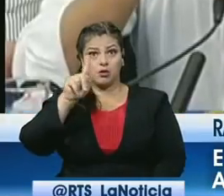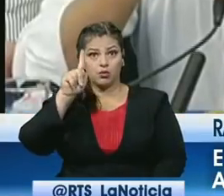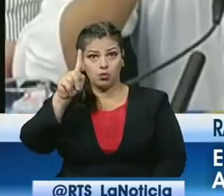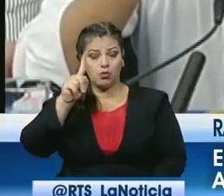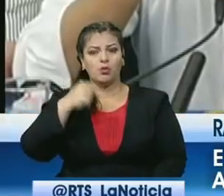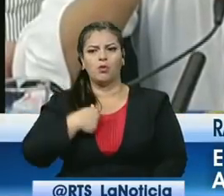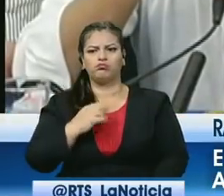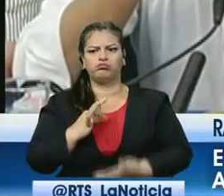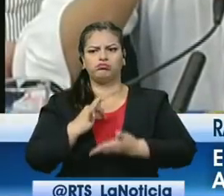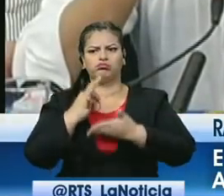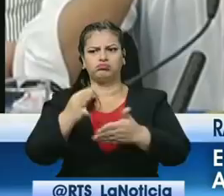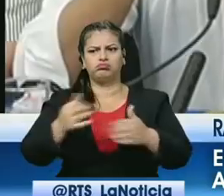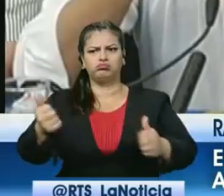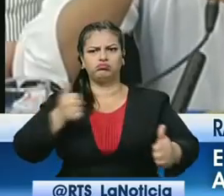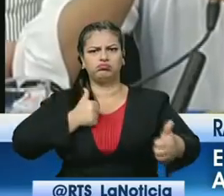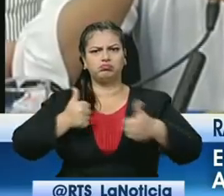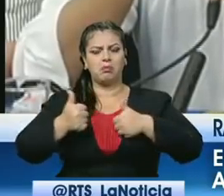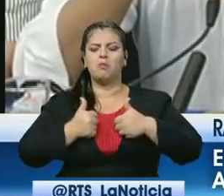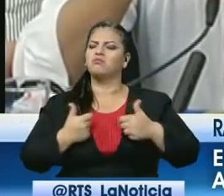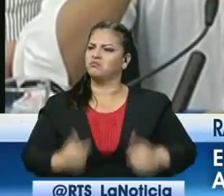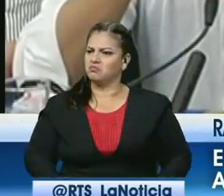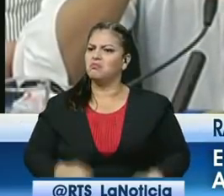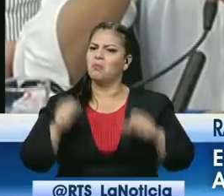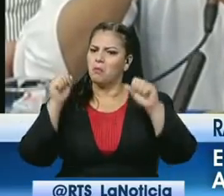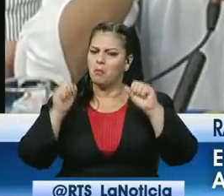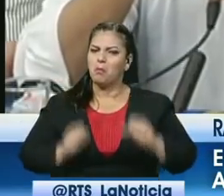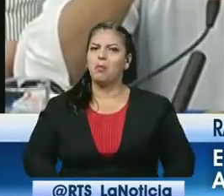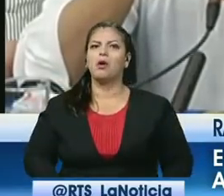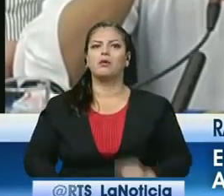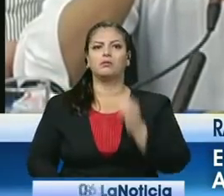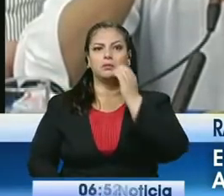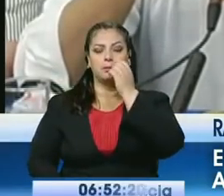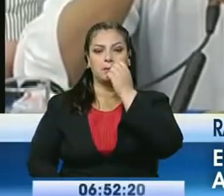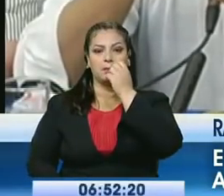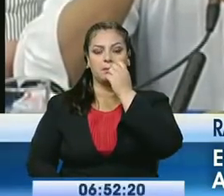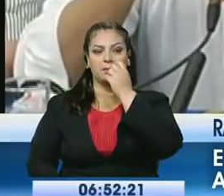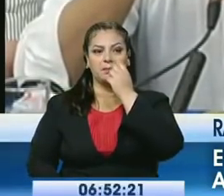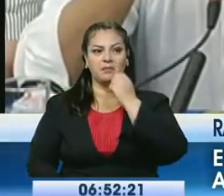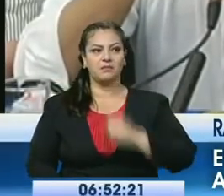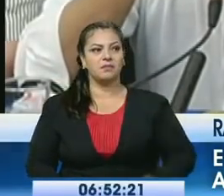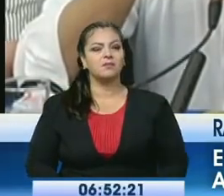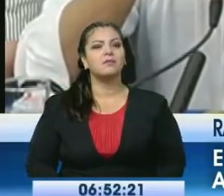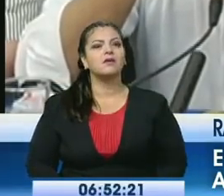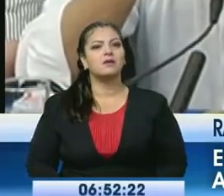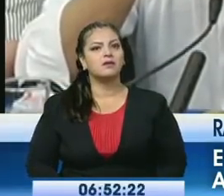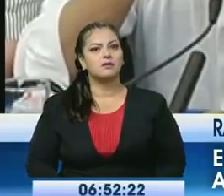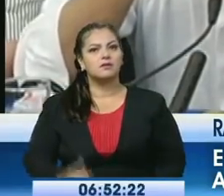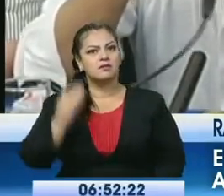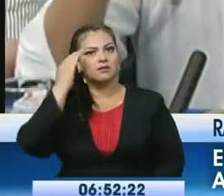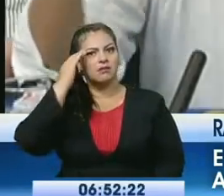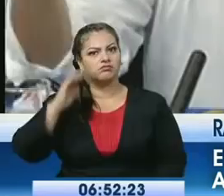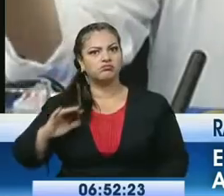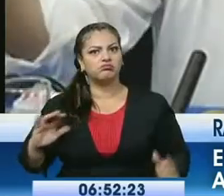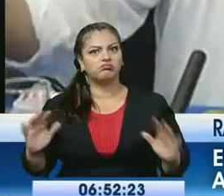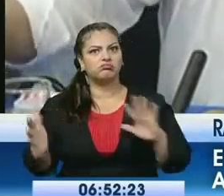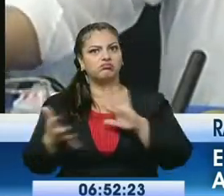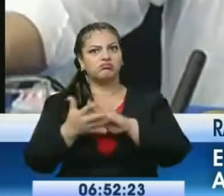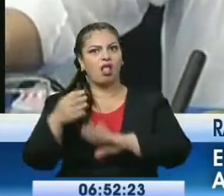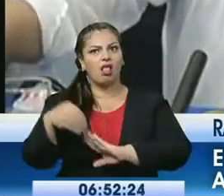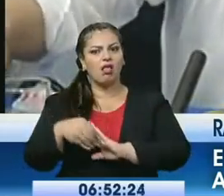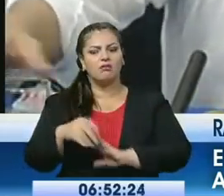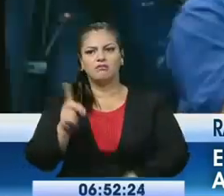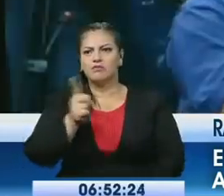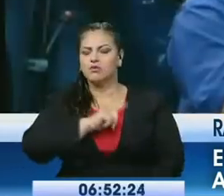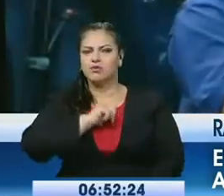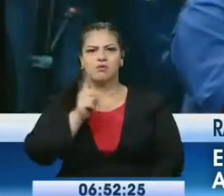en 2021, pero si las cosas continúan como están, tendremos que volver porque no permitiremos que nos rompan todos los días. Rafael